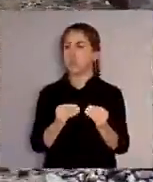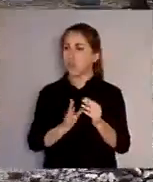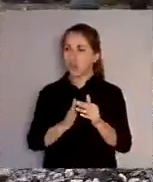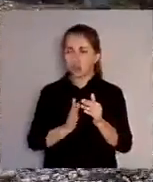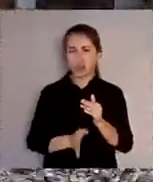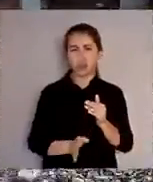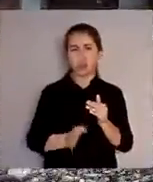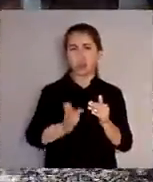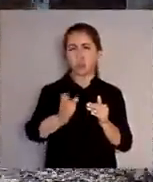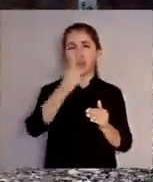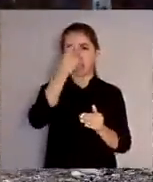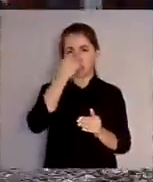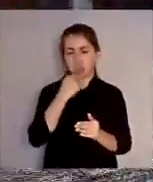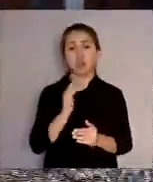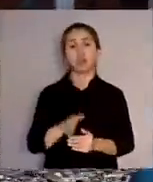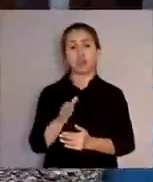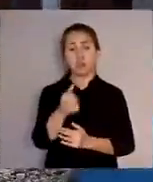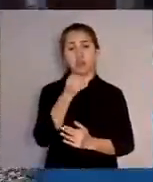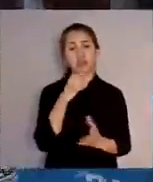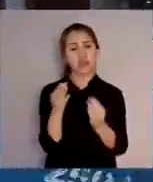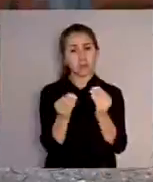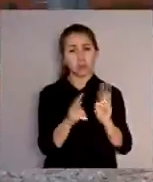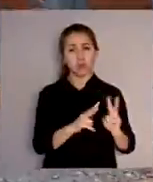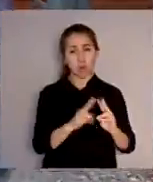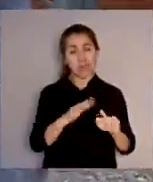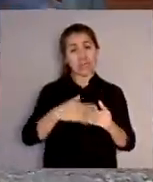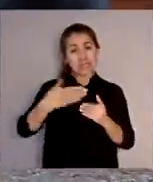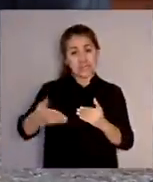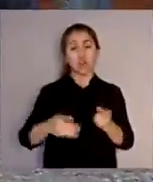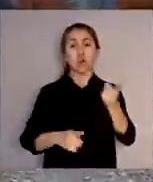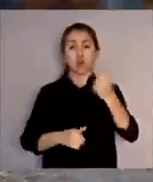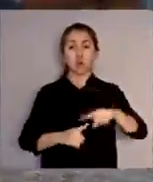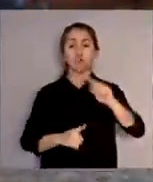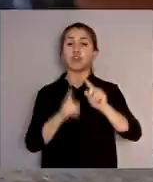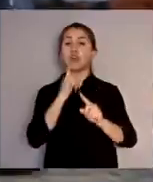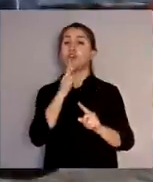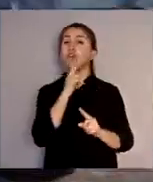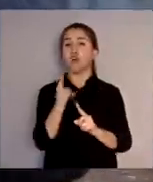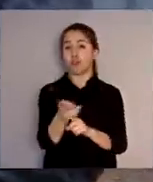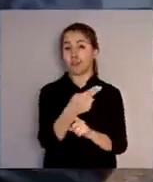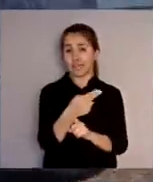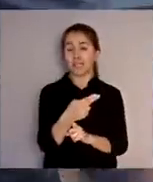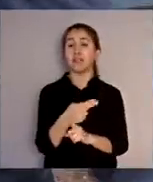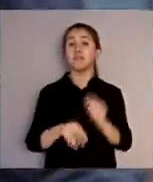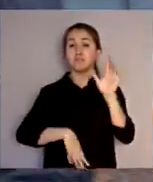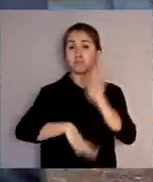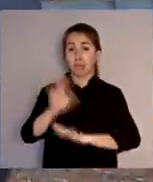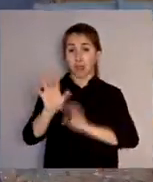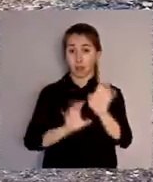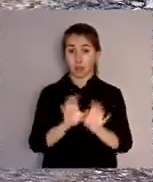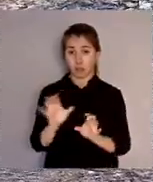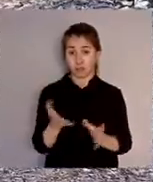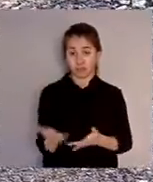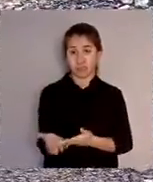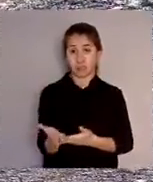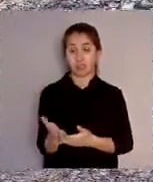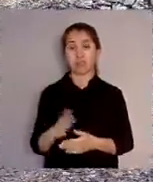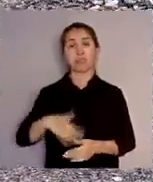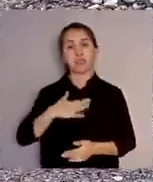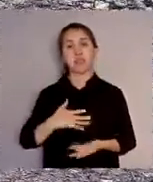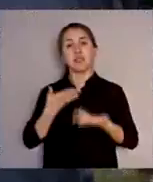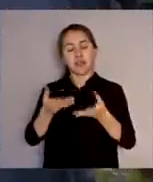que se viene un museo, que todavía queda mucho por hacer. Se vienen otros hoteles, entiendo, se vienen más cosas. Pero